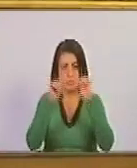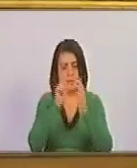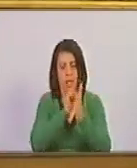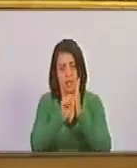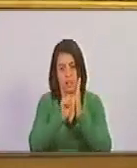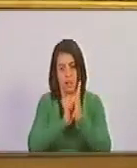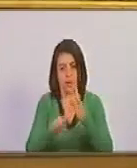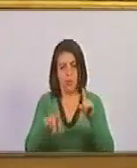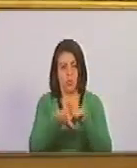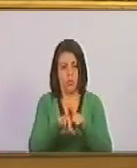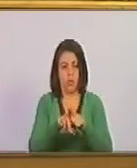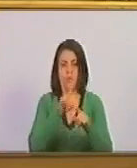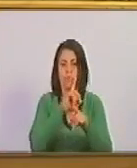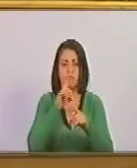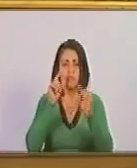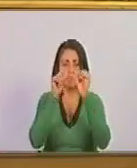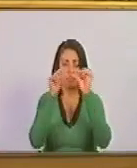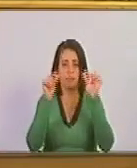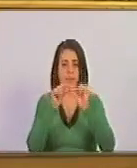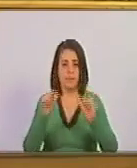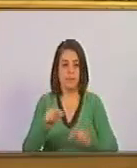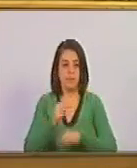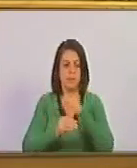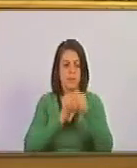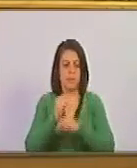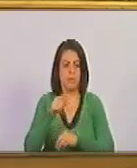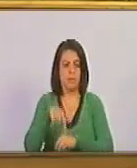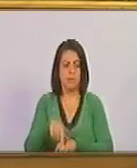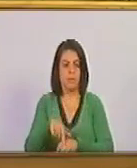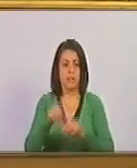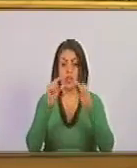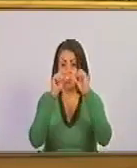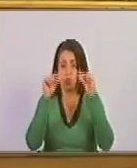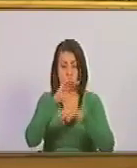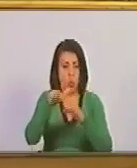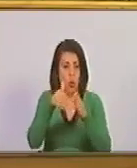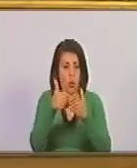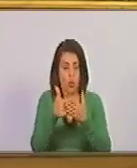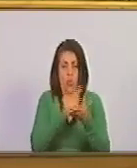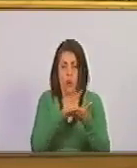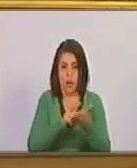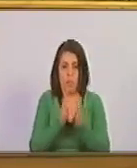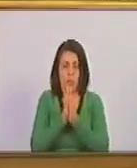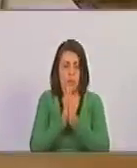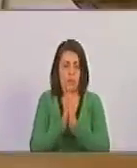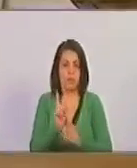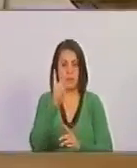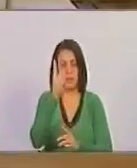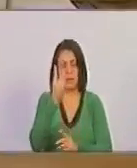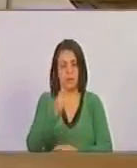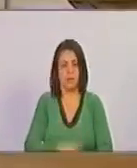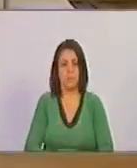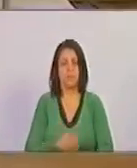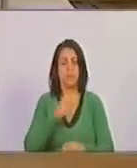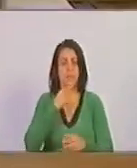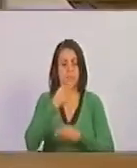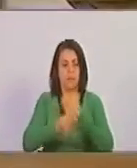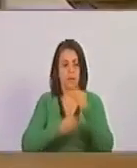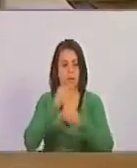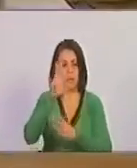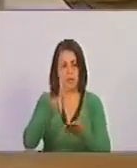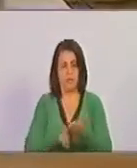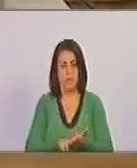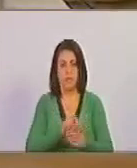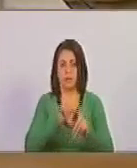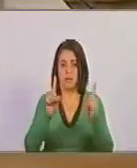artículo, así como las denominaciones de los títulos, capítulos, acápites y epígrafes. Por favor. Primero, se propone aprobar